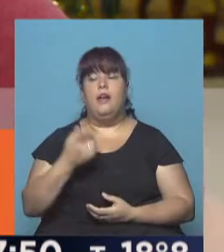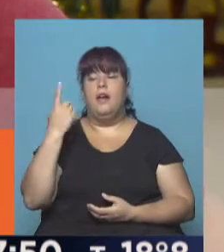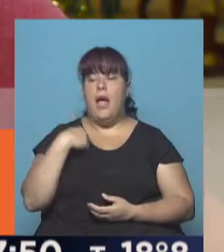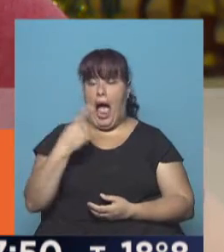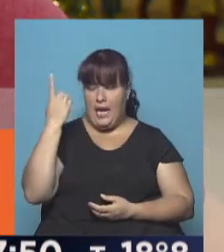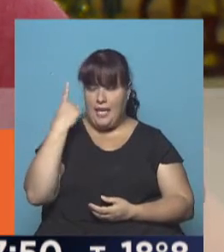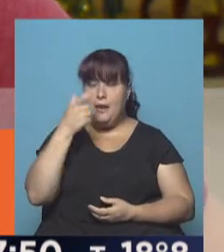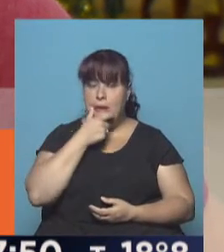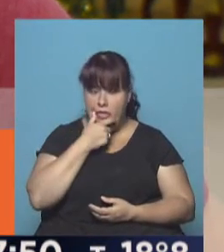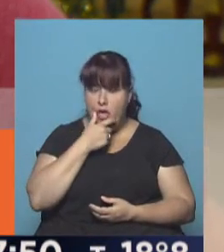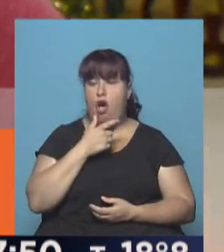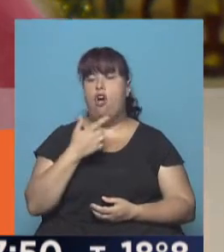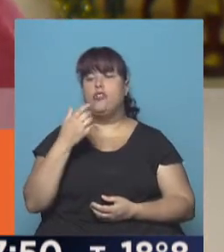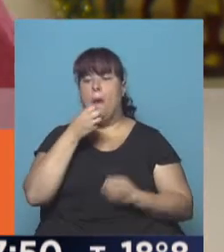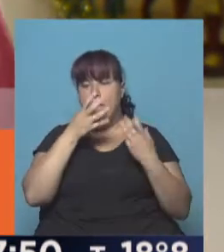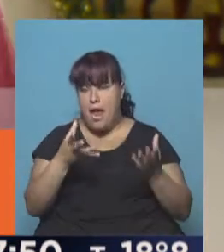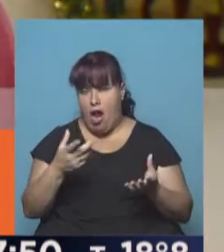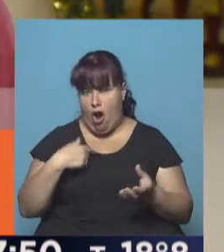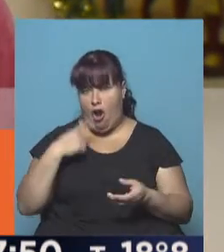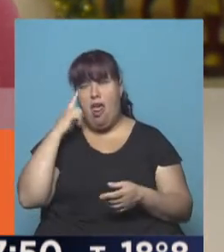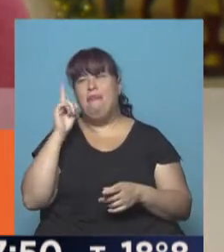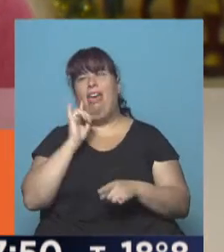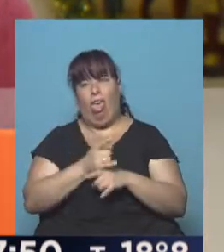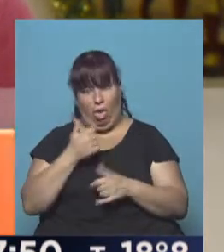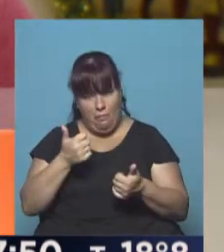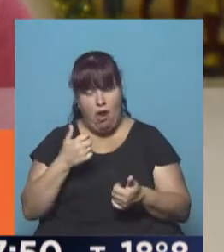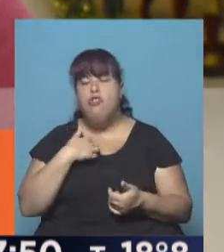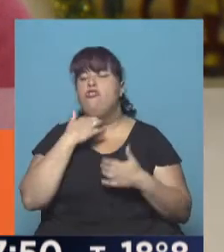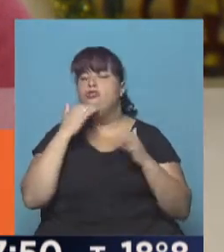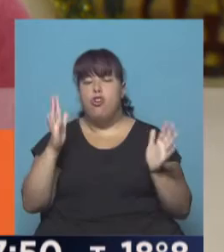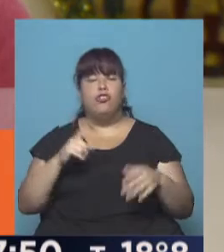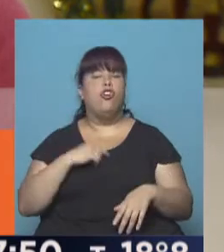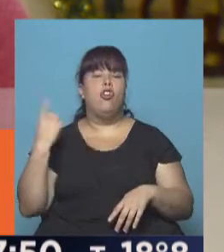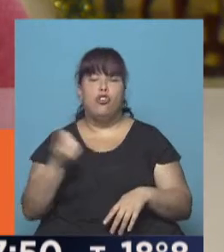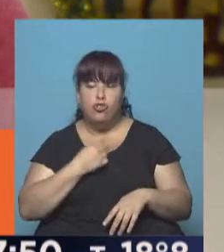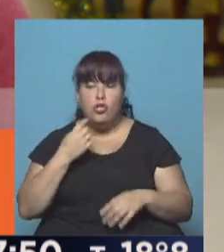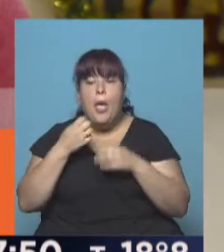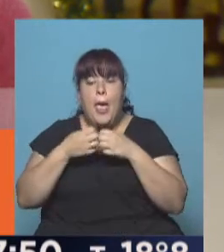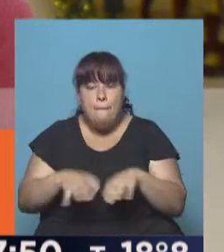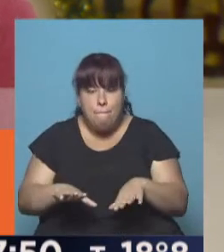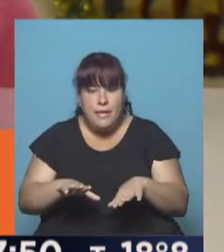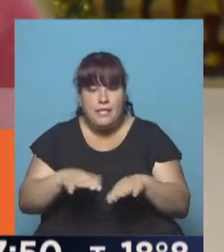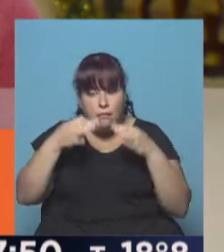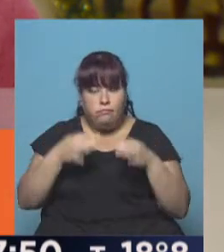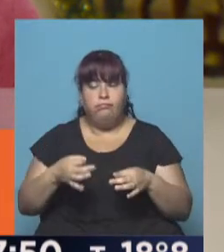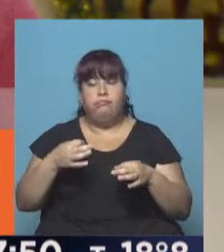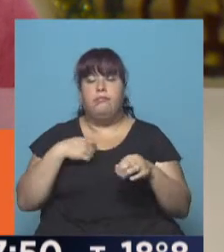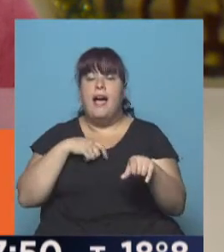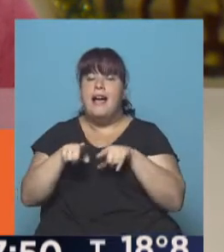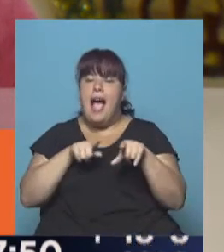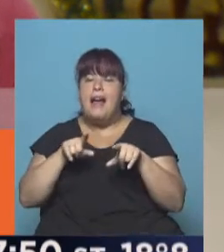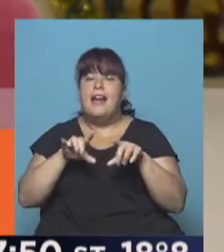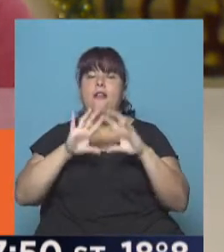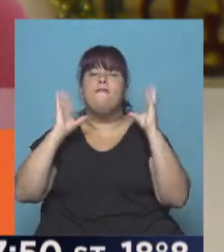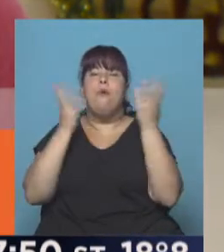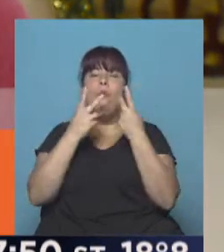Debutamos ayer en Mendoza y fue mucho mejor de lo que esperábamos. Yo no sé, nosotros empezamos, de hecho, nuestra carrera alrededor